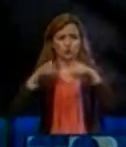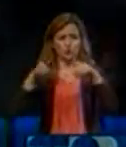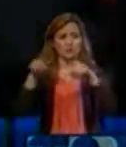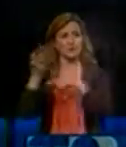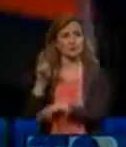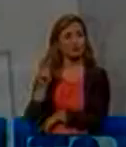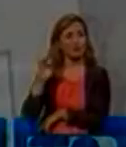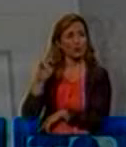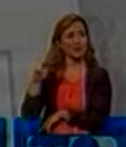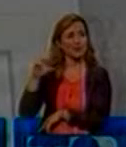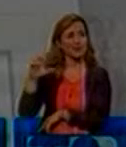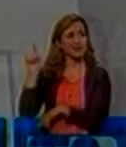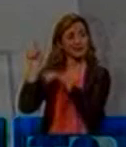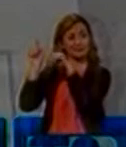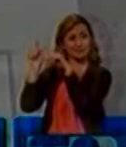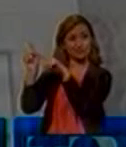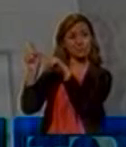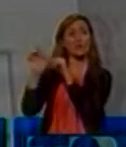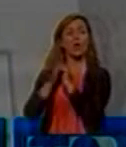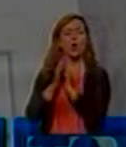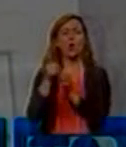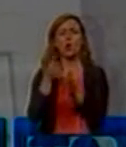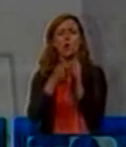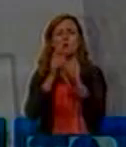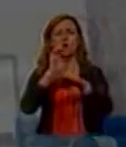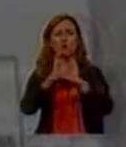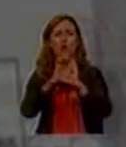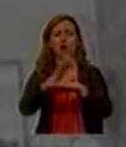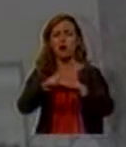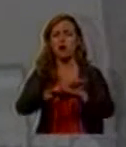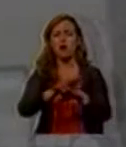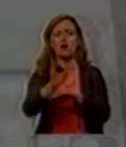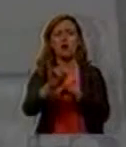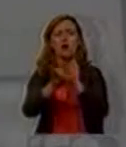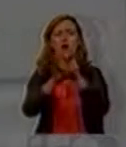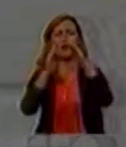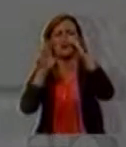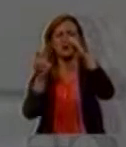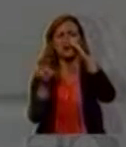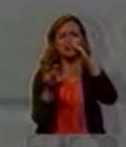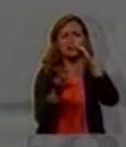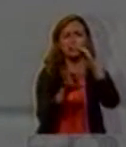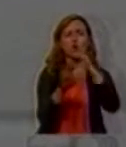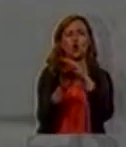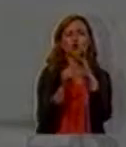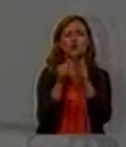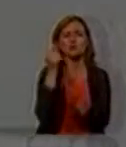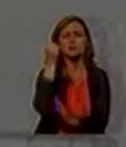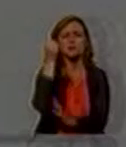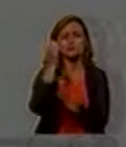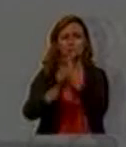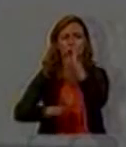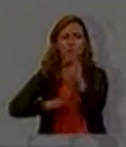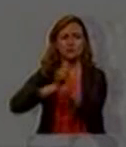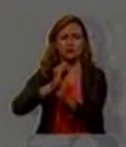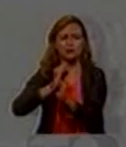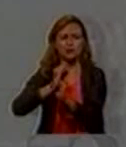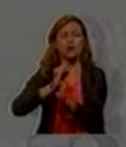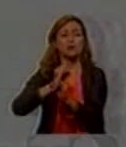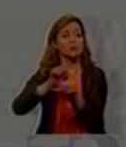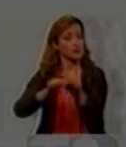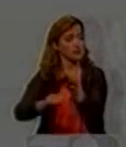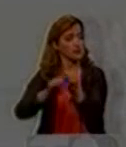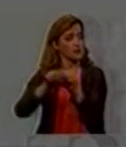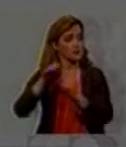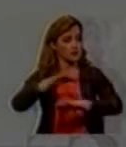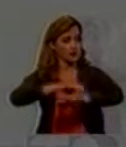se escribió: urgente. Ecuador ha terminado ilegalmente con el asilo político en violación del derecho internacional. Fue arrestado por